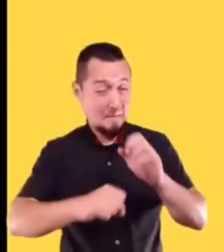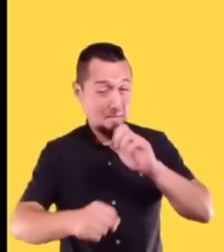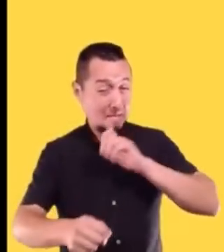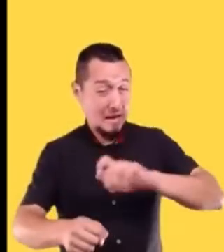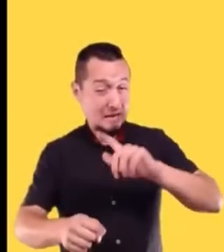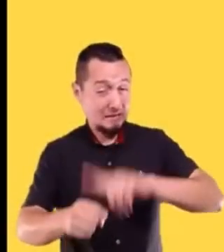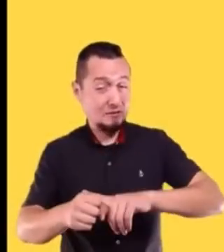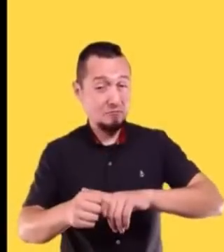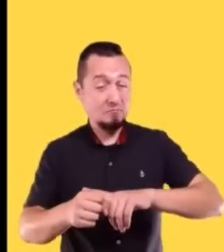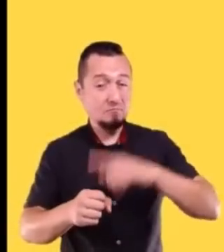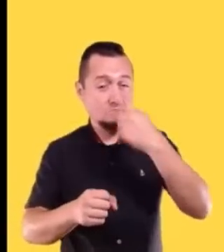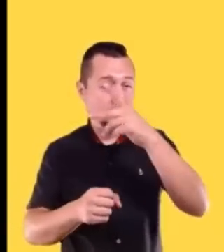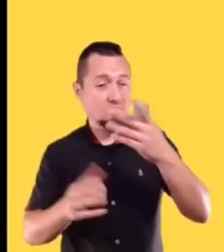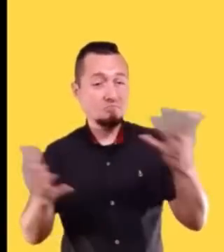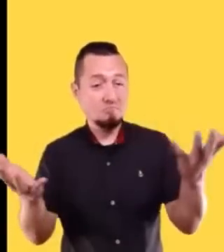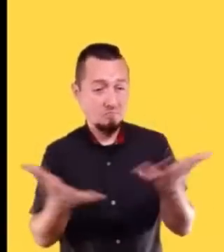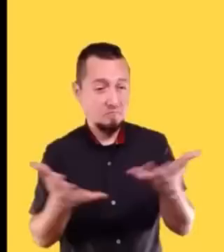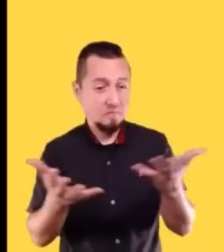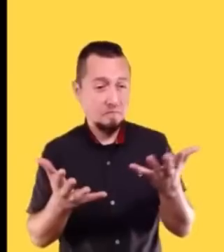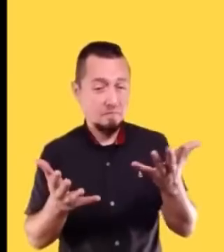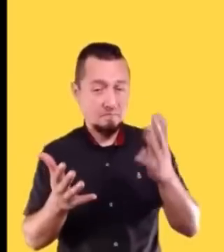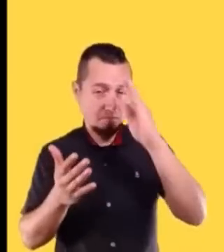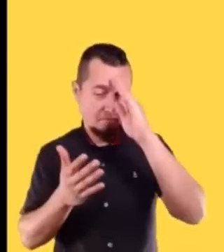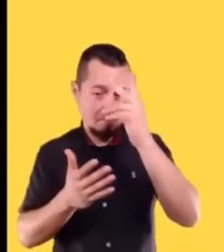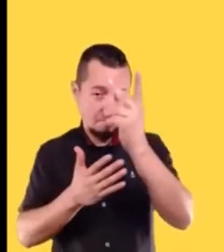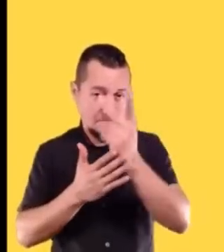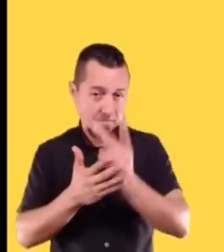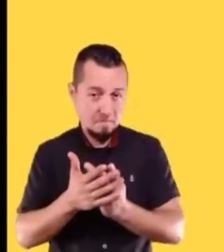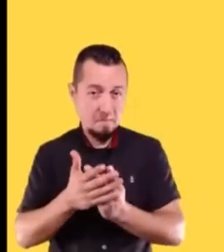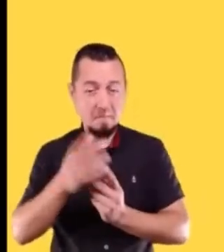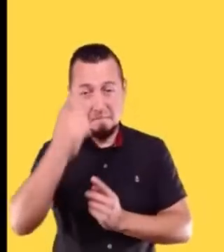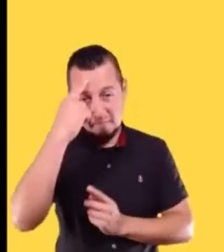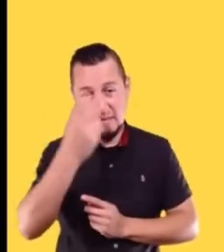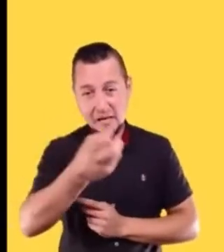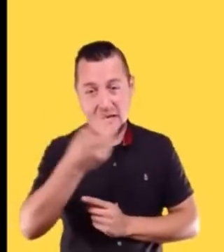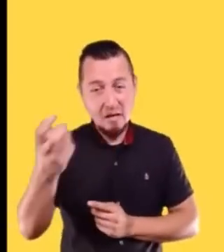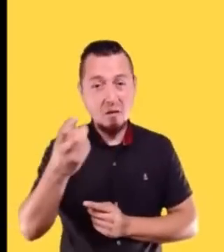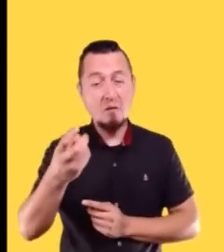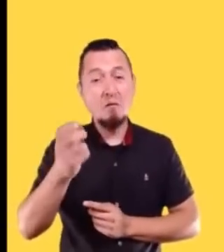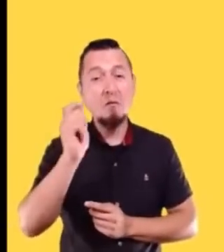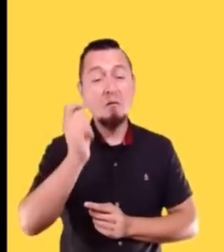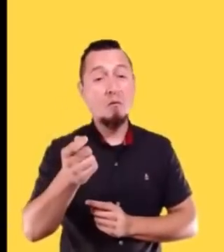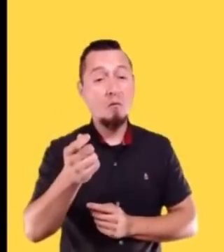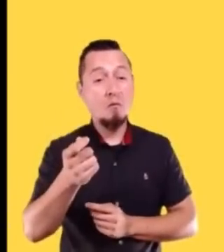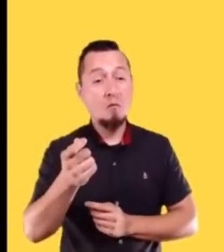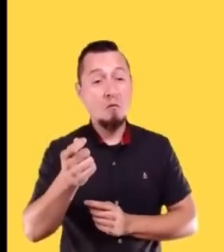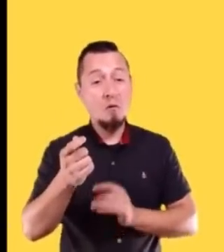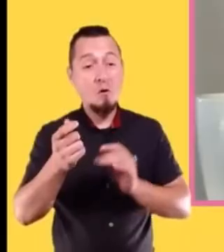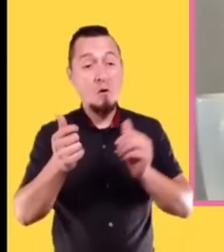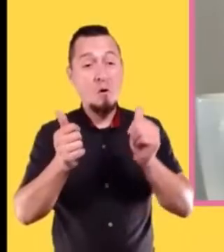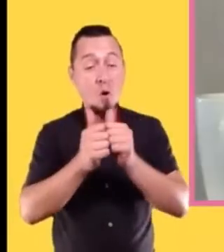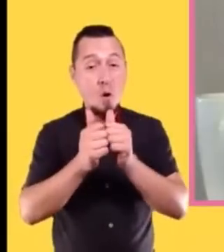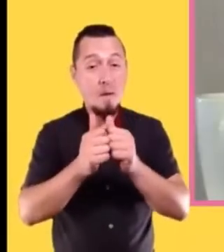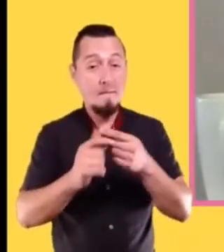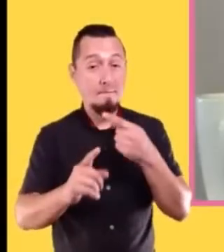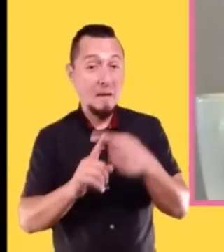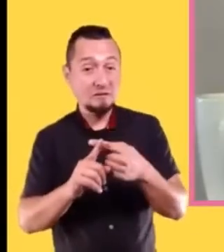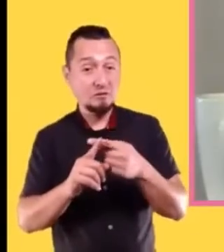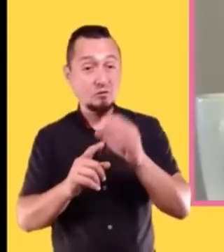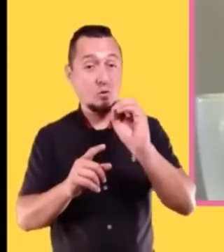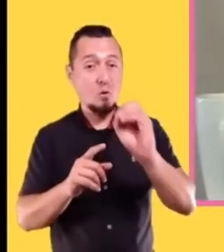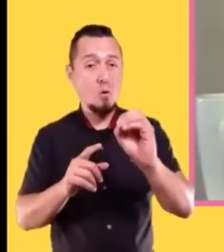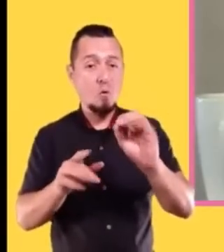que está diseñada y construida precisamente para sustituir o complementar los libros de texto, que